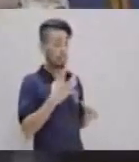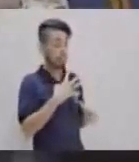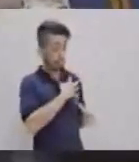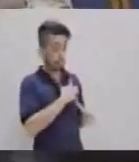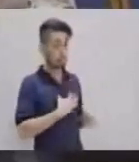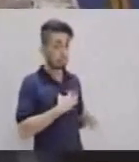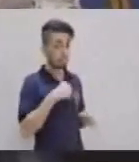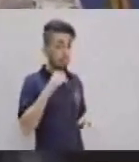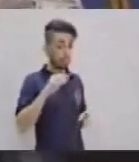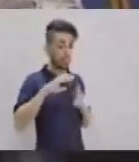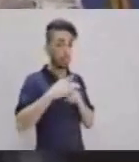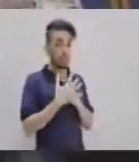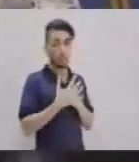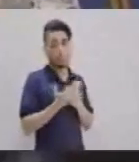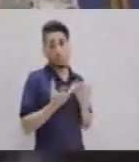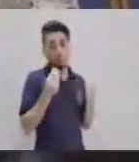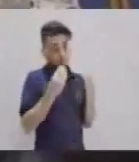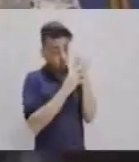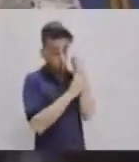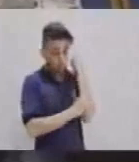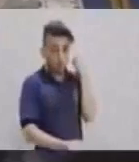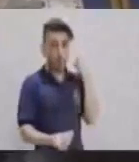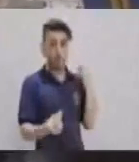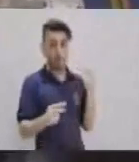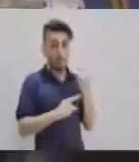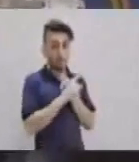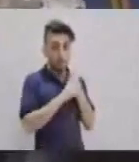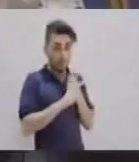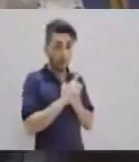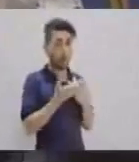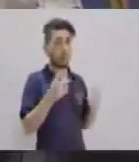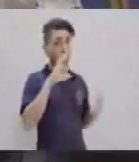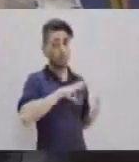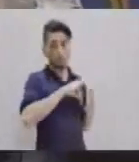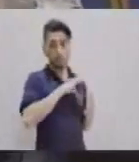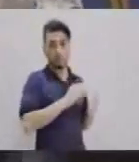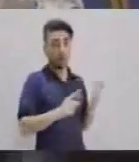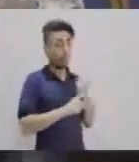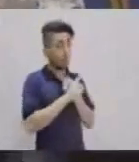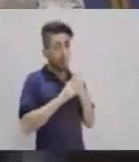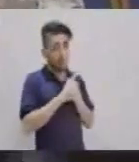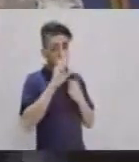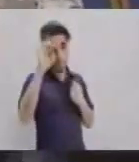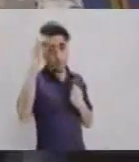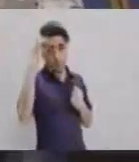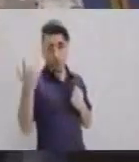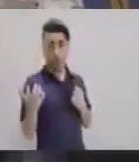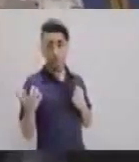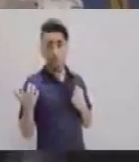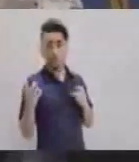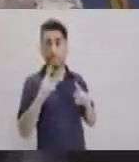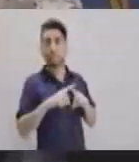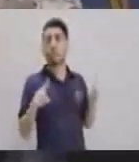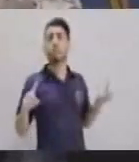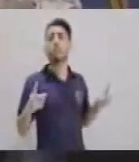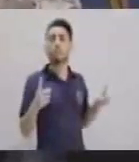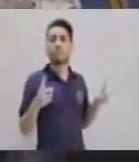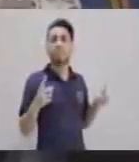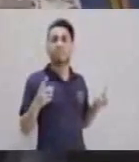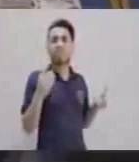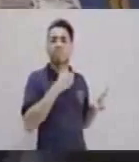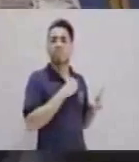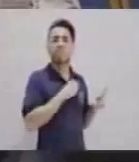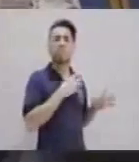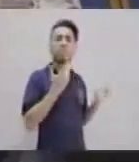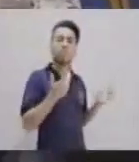la realidad en que vivimos. Hay pobreza, hay problemas sociales, hay problemas políticos, pero lo